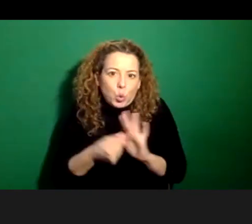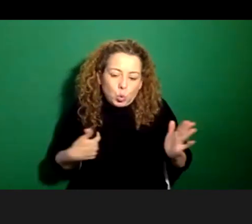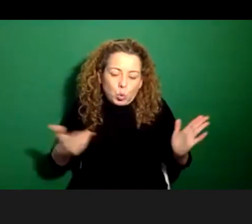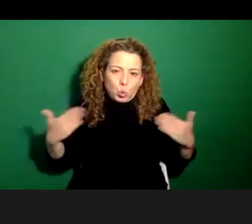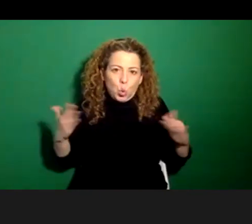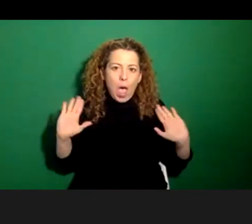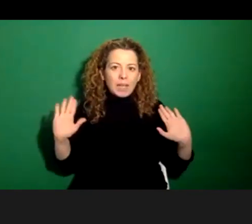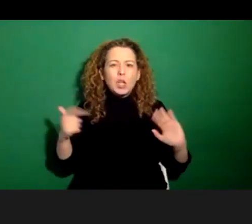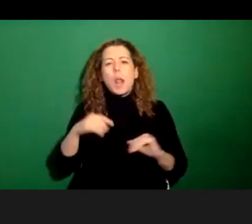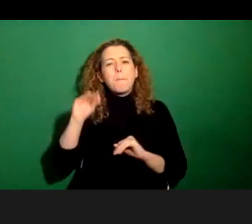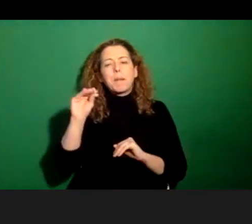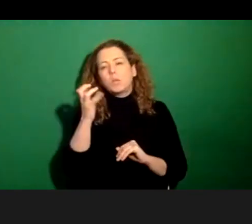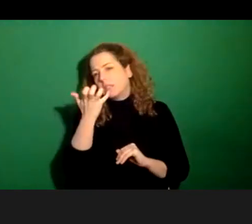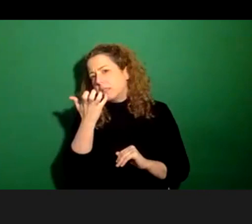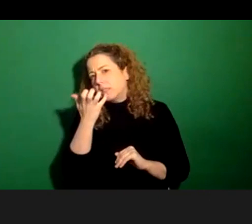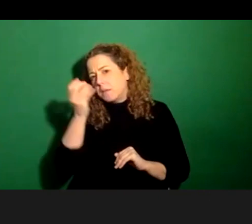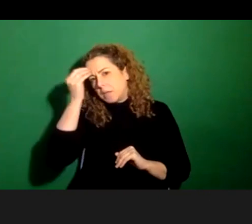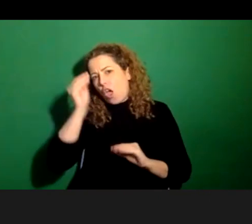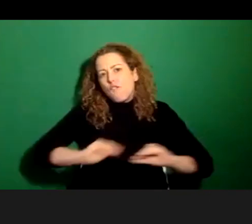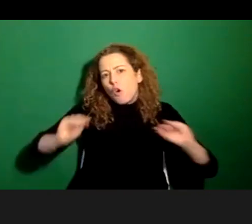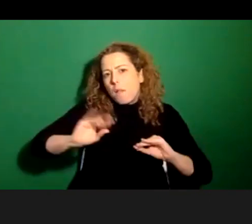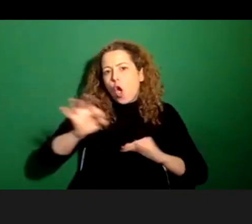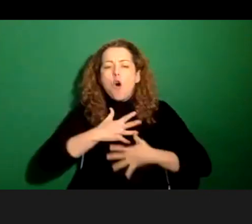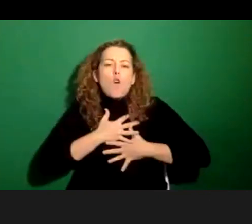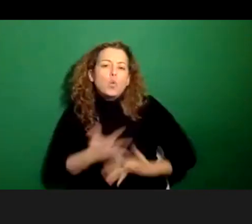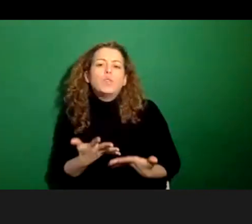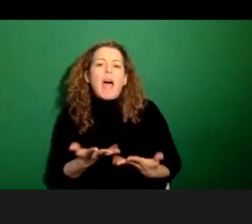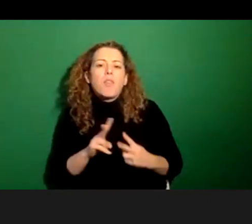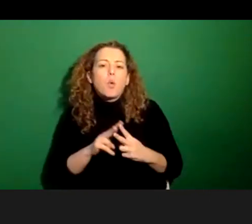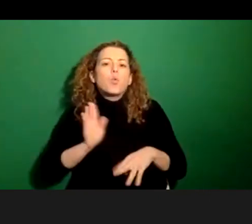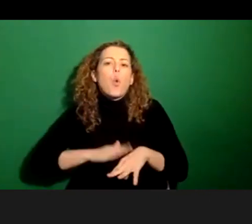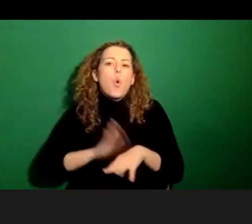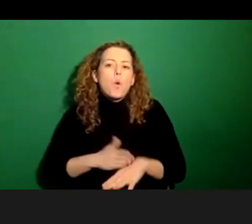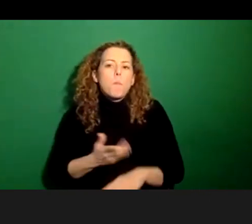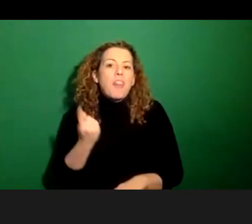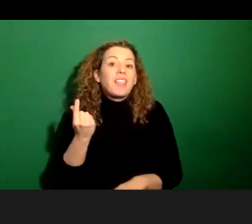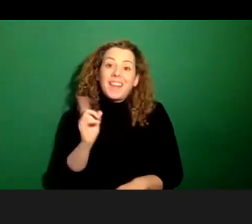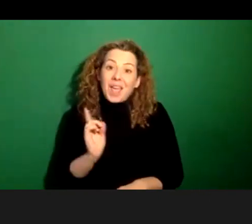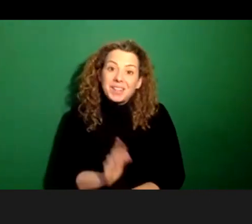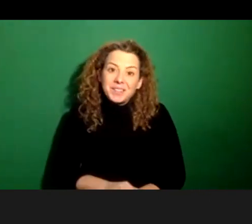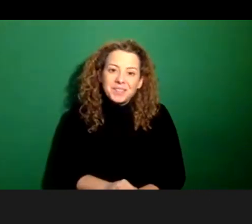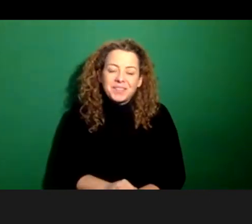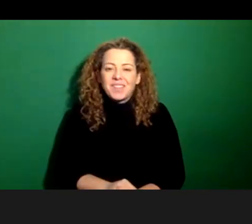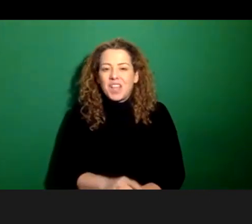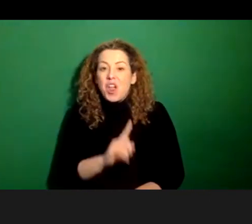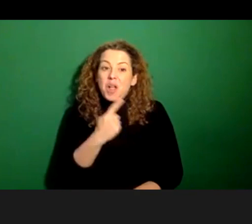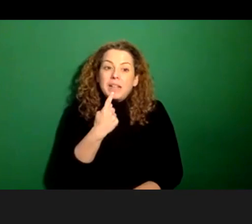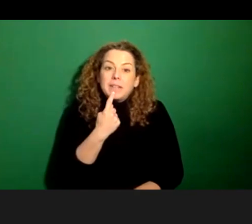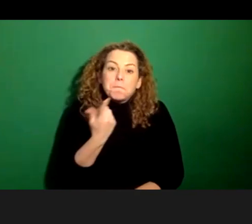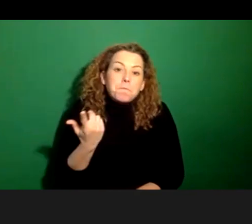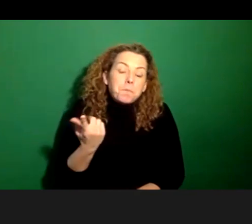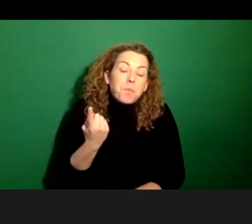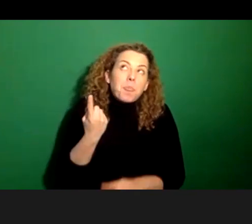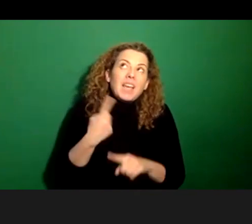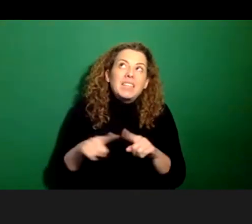la pregunta era si creéis que era formación o voluntad. No me hablaban de dinero. No, decía que la diferencia, lo